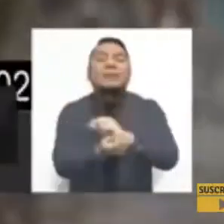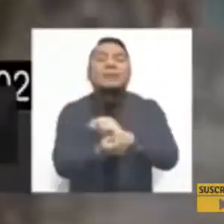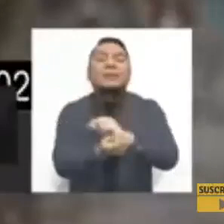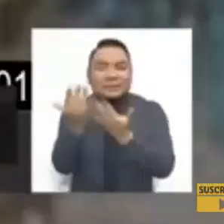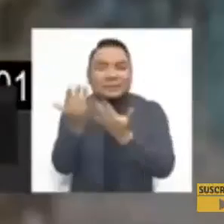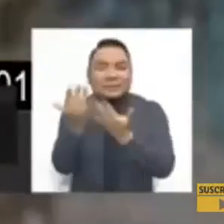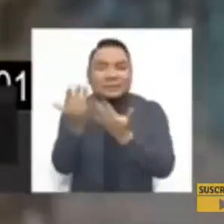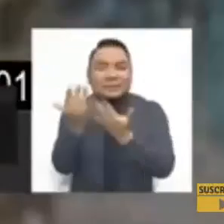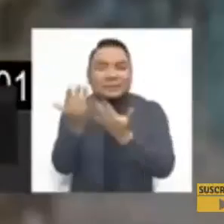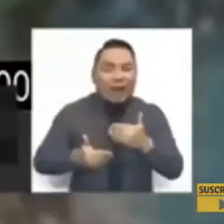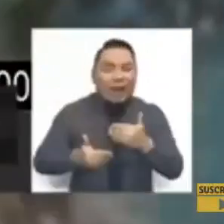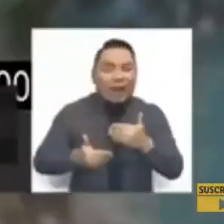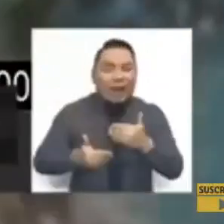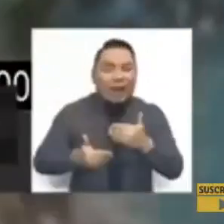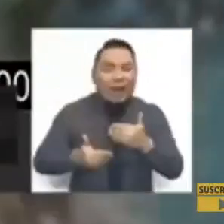cambio hacia adelante.